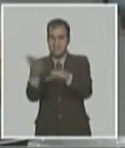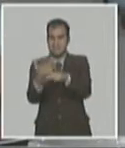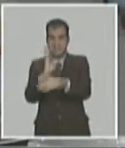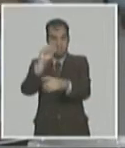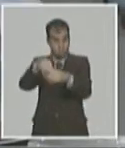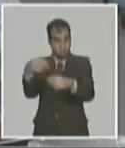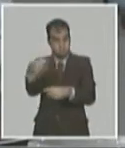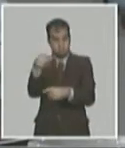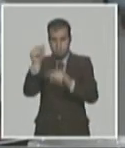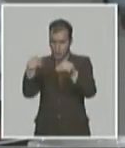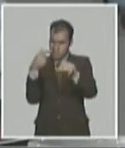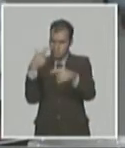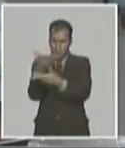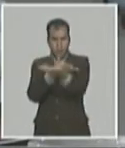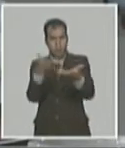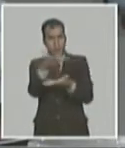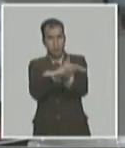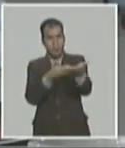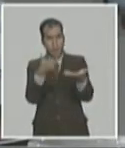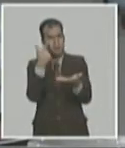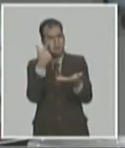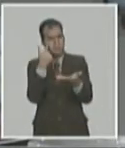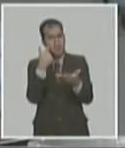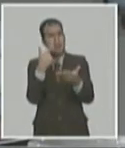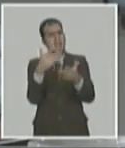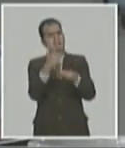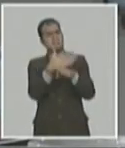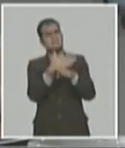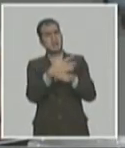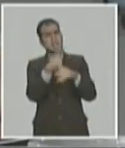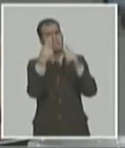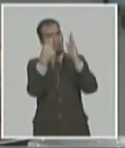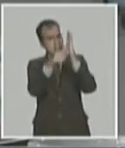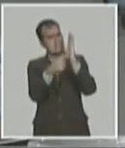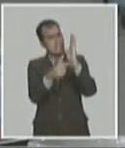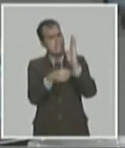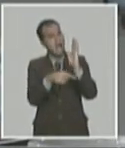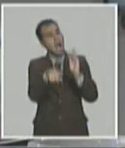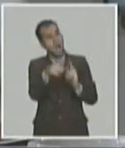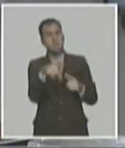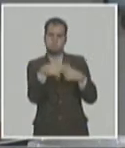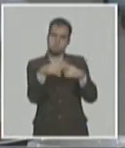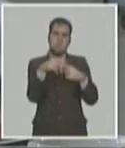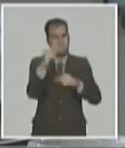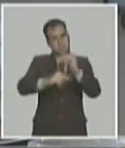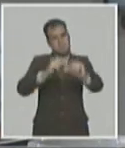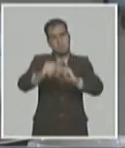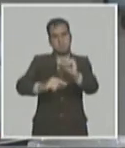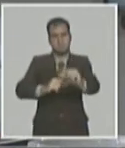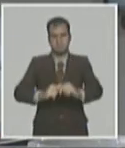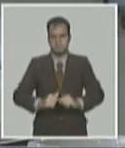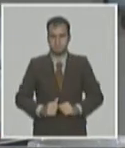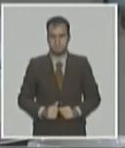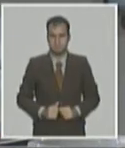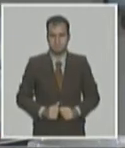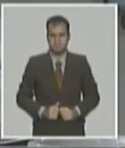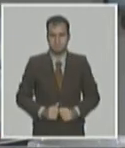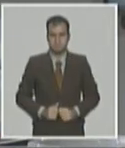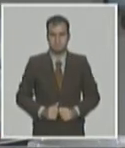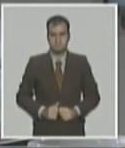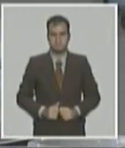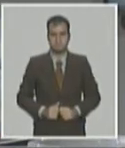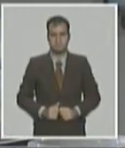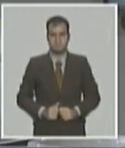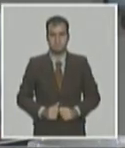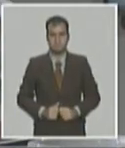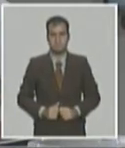cuestiones y entre todos le estamos encontrando solución. Yo creo que eso es un ejemplo concreto. Hoy la secretaria del partido de La Palma, en